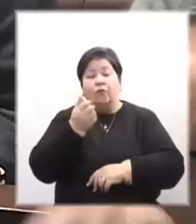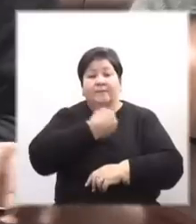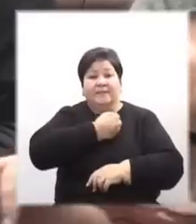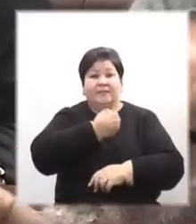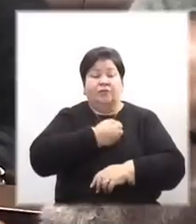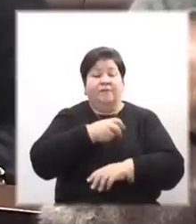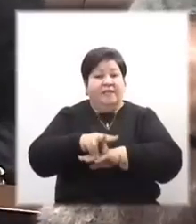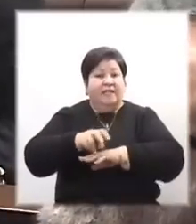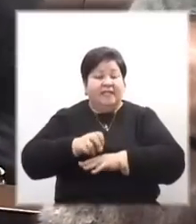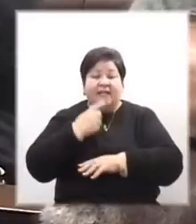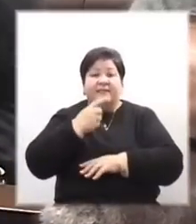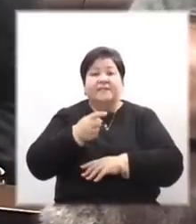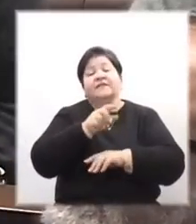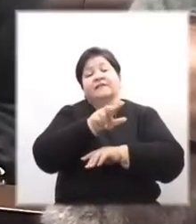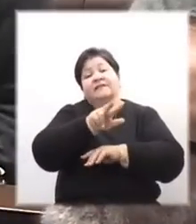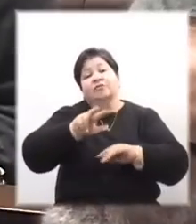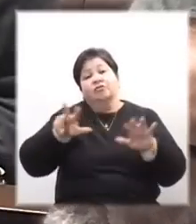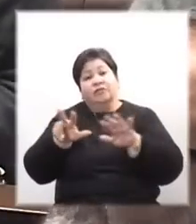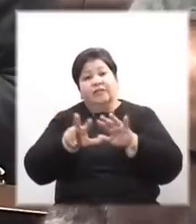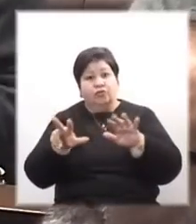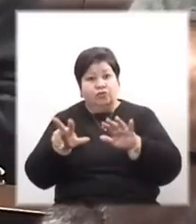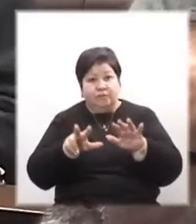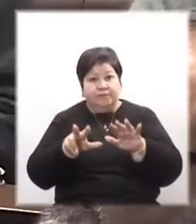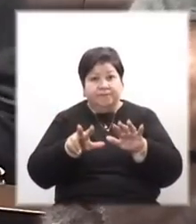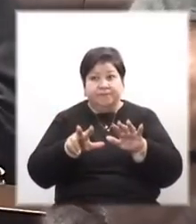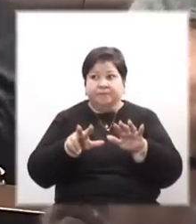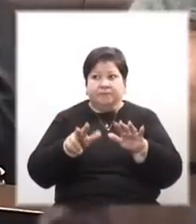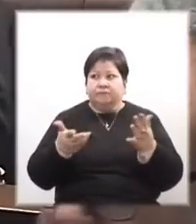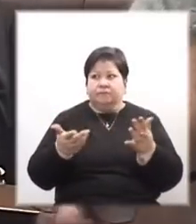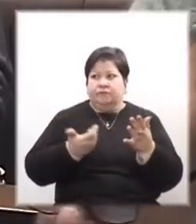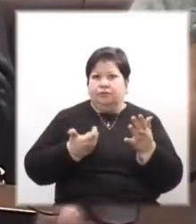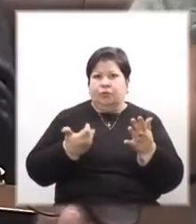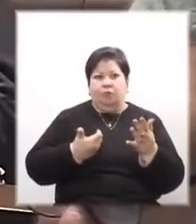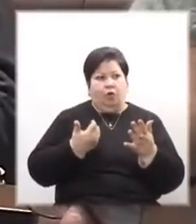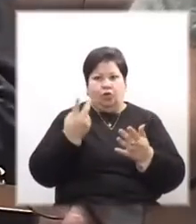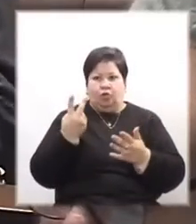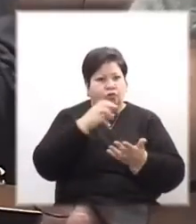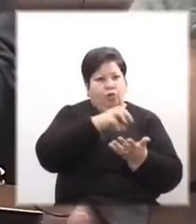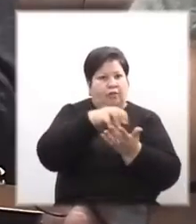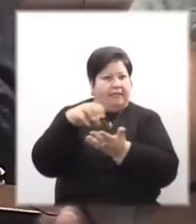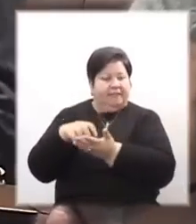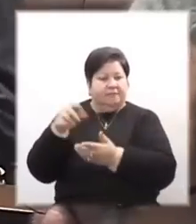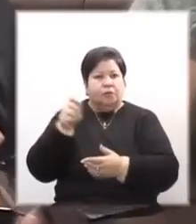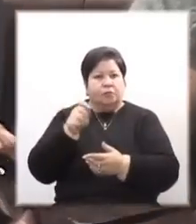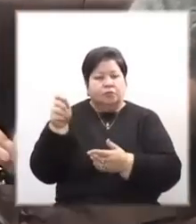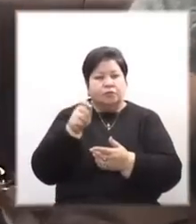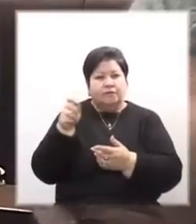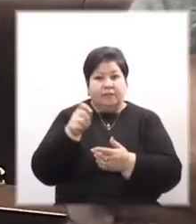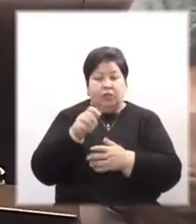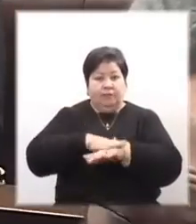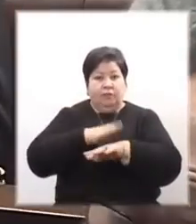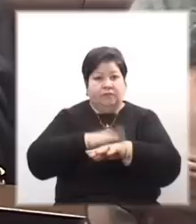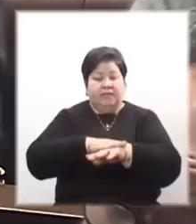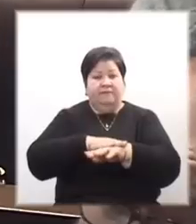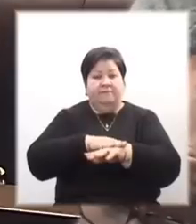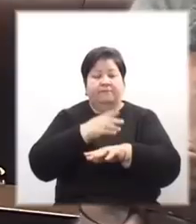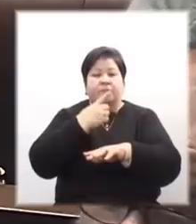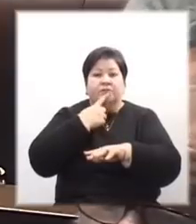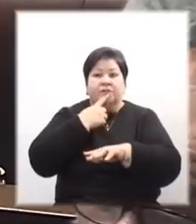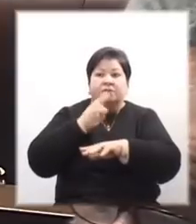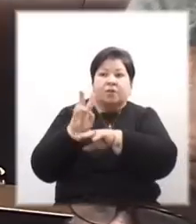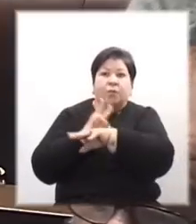y Fiscalía señaliza 388. ¿Cómo puede ser que en dos organismos públicos encargados de la política de